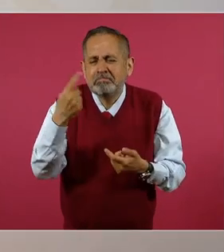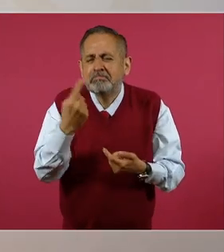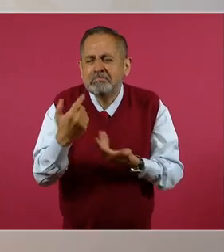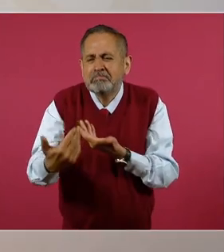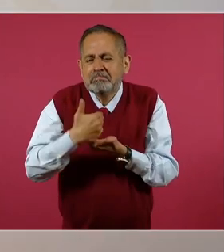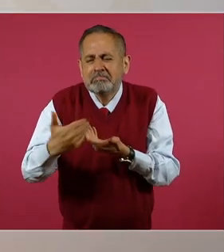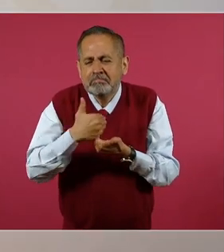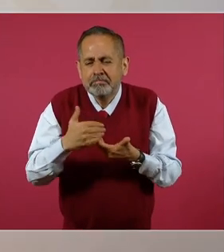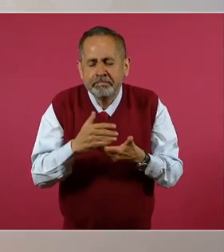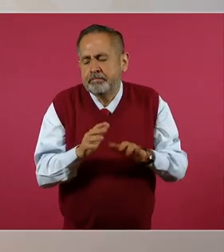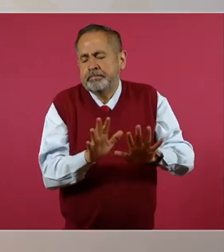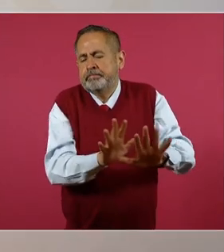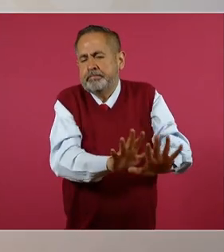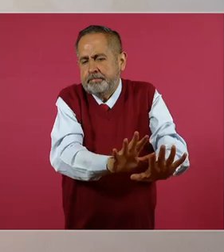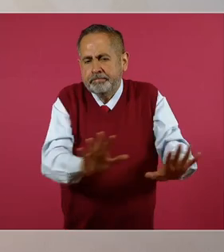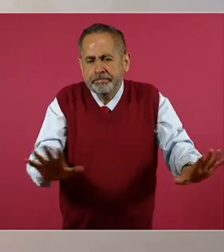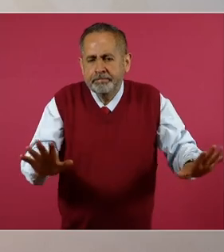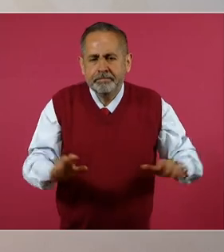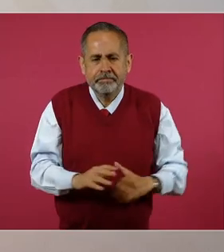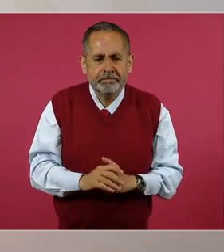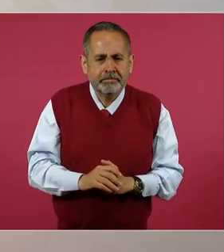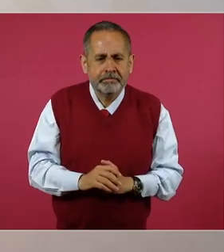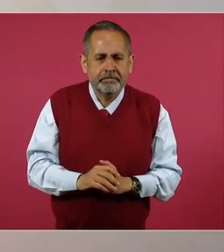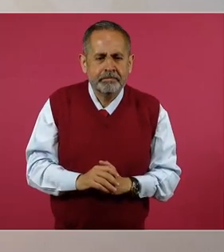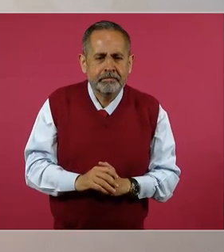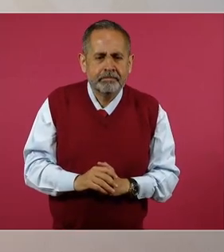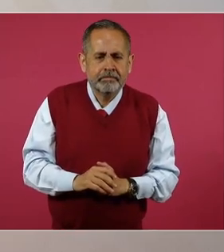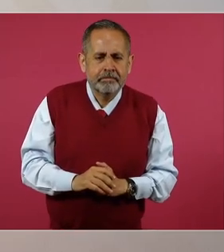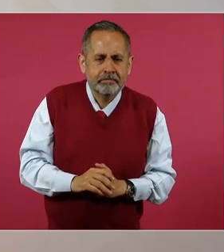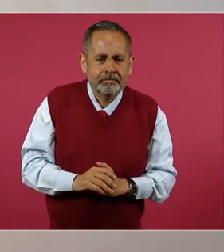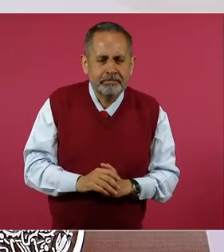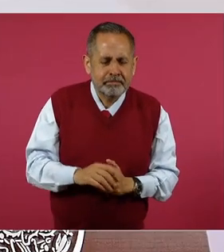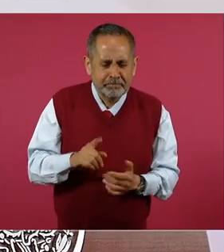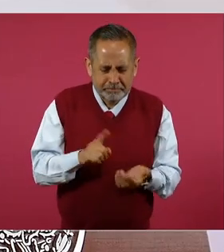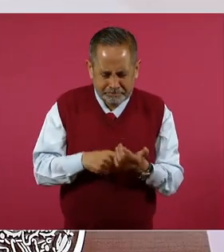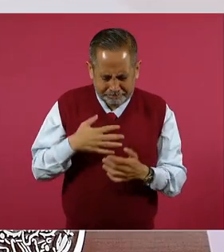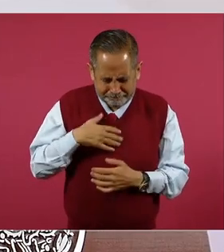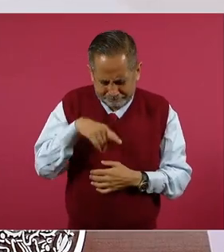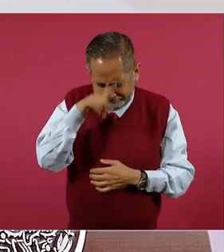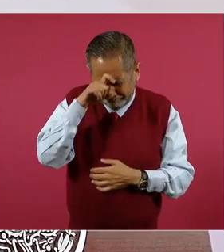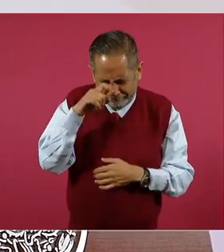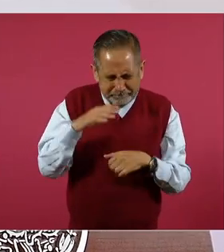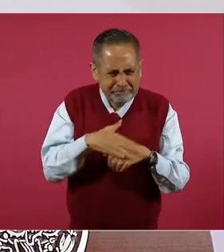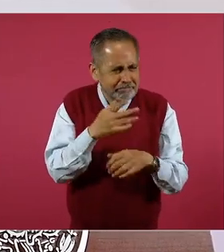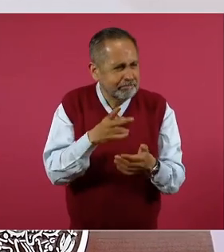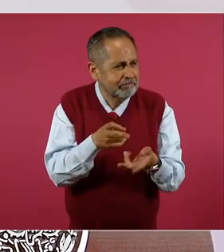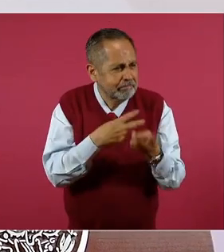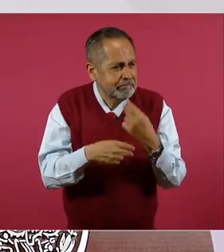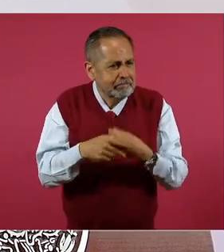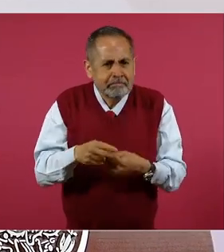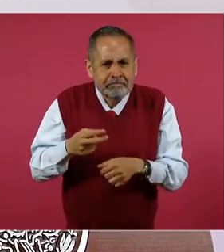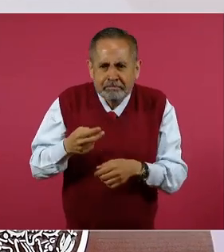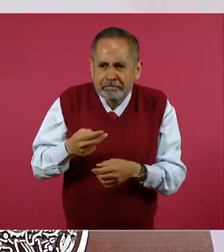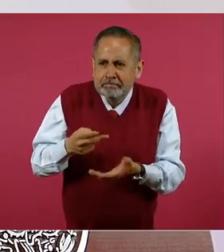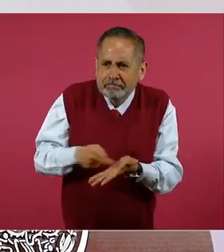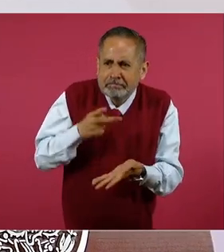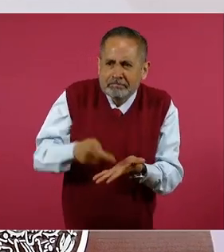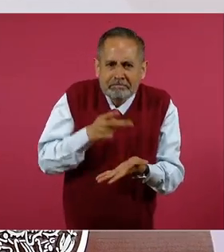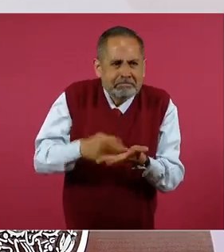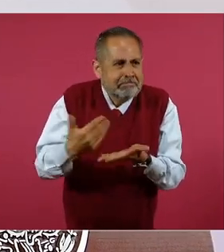me voy a empezar a preguntar, ¿y de parte de quién?